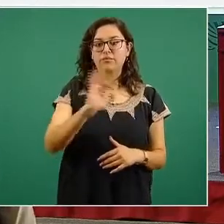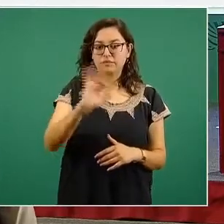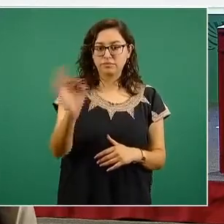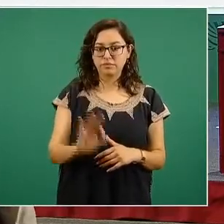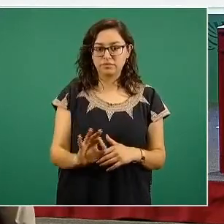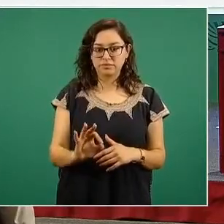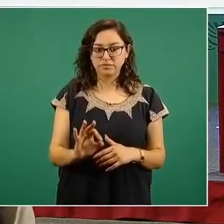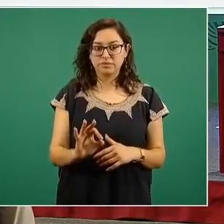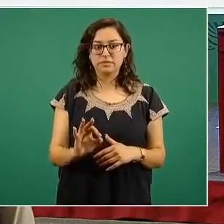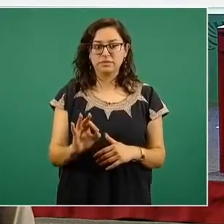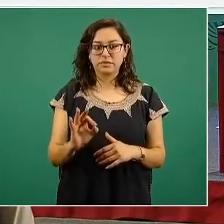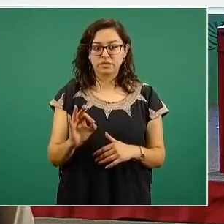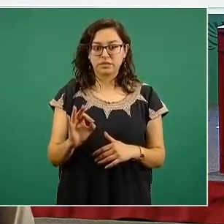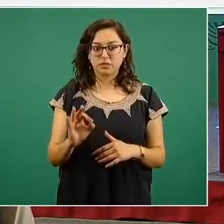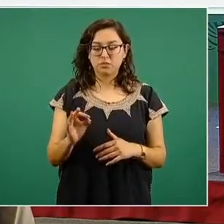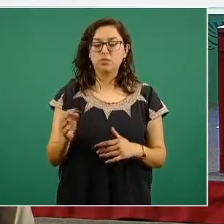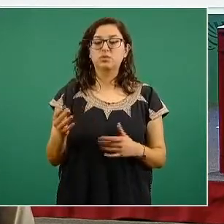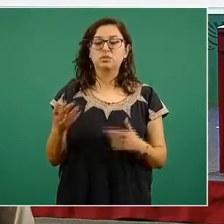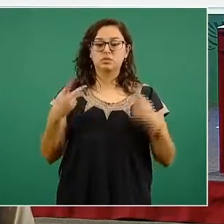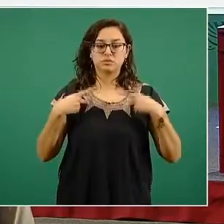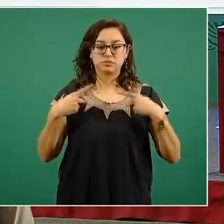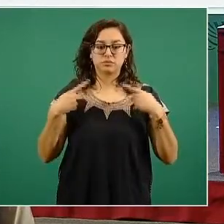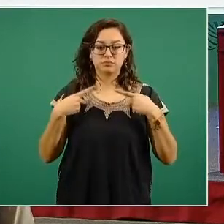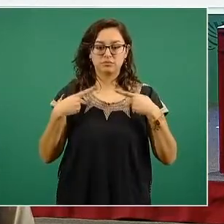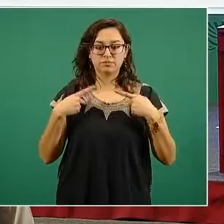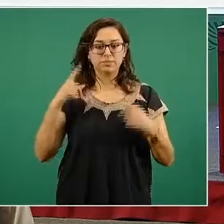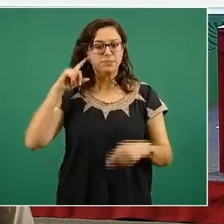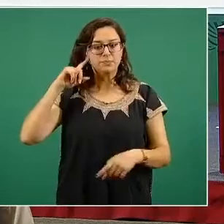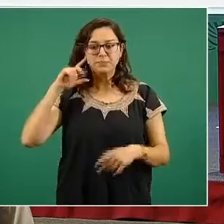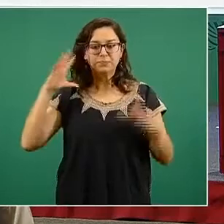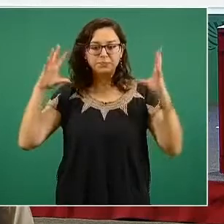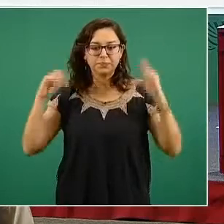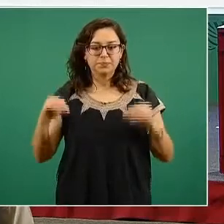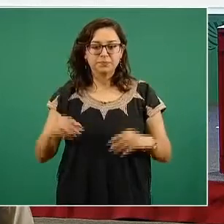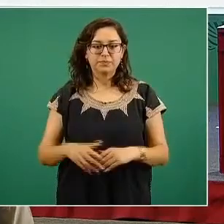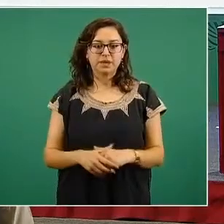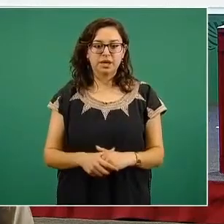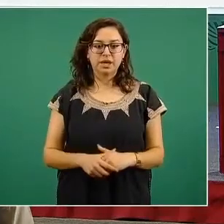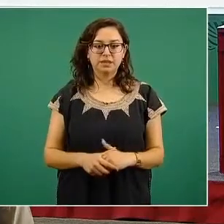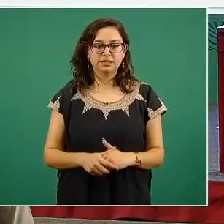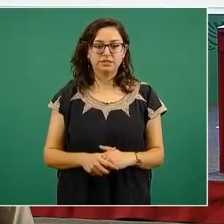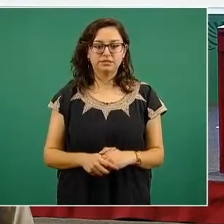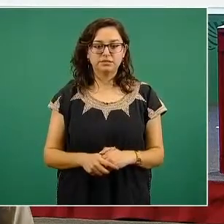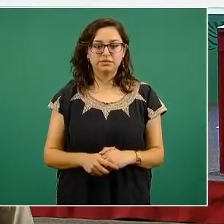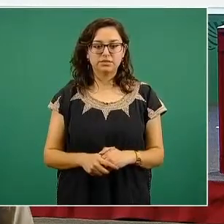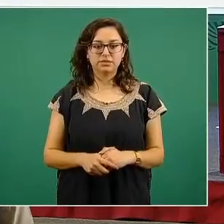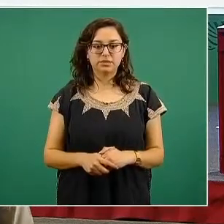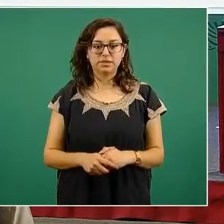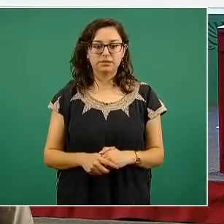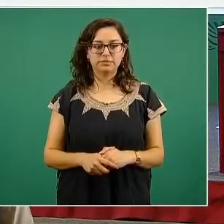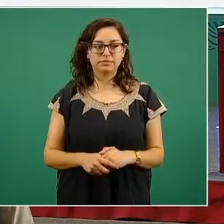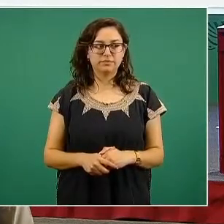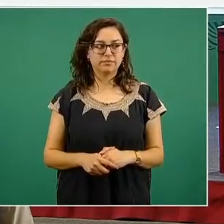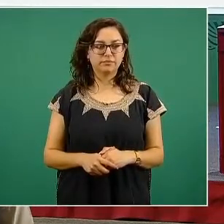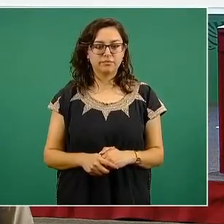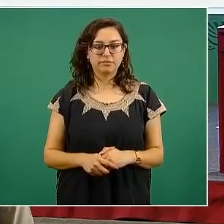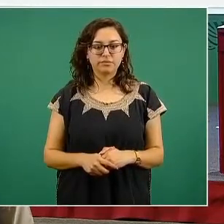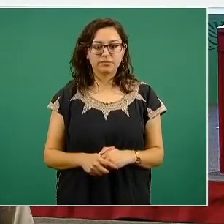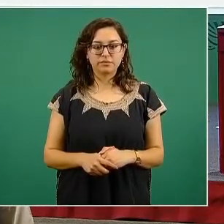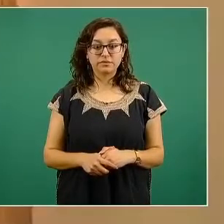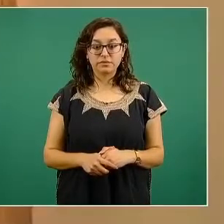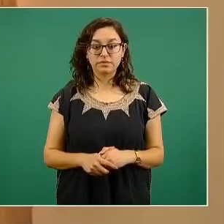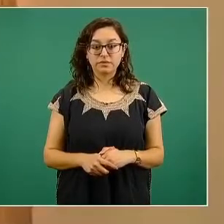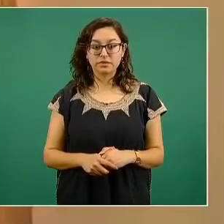los casos activos estimados. Estos son las personas que son capaces también de transmitir la infección y